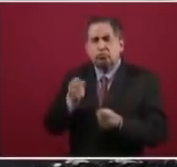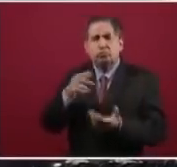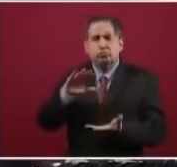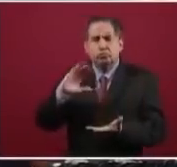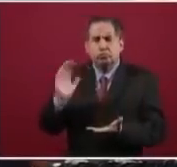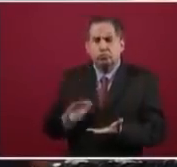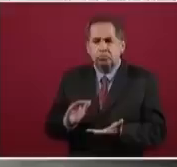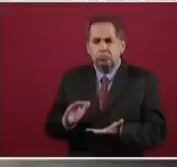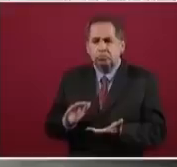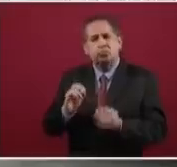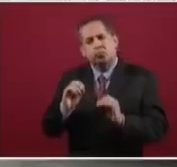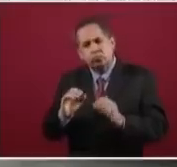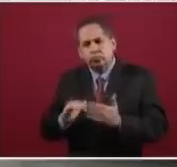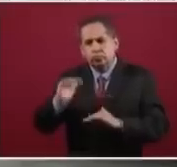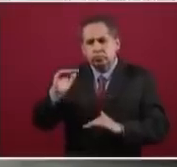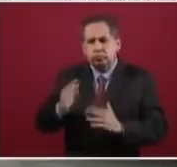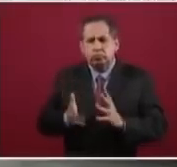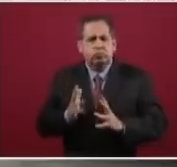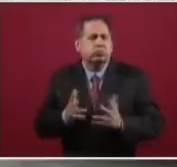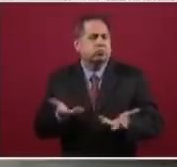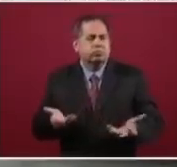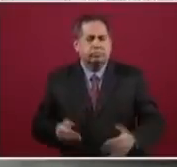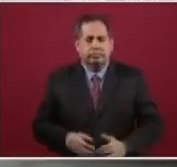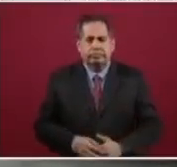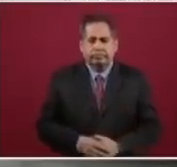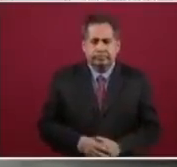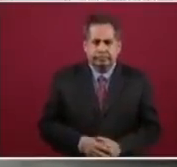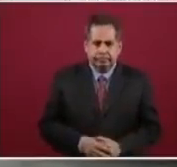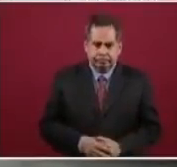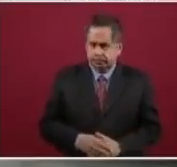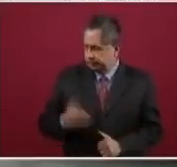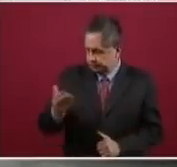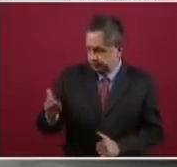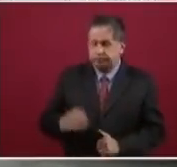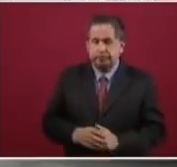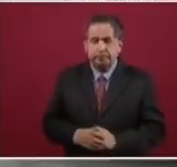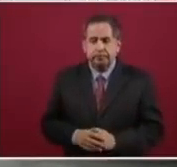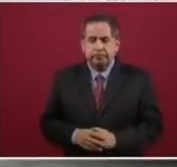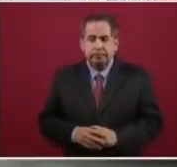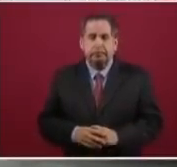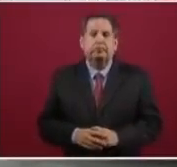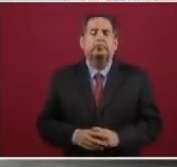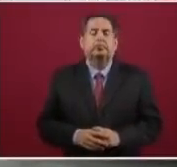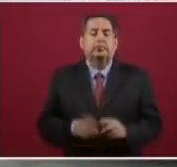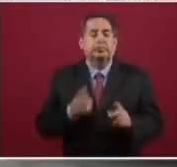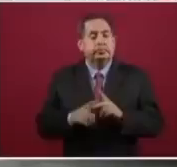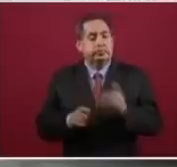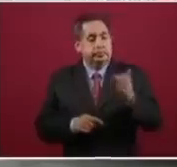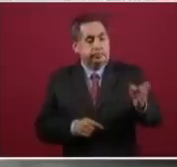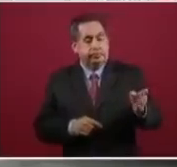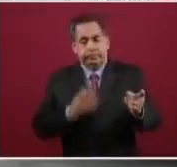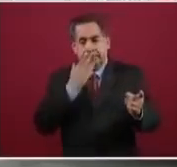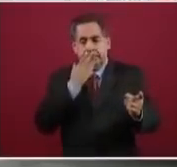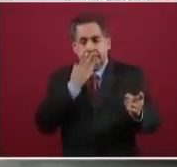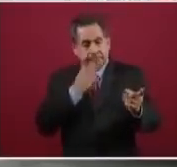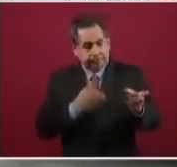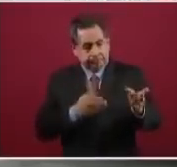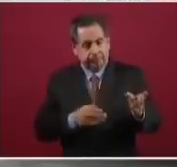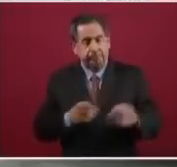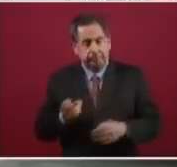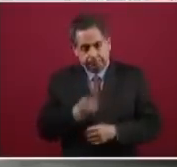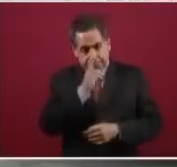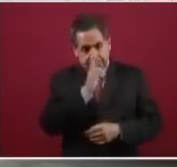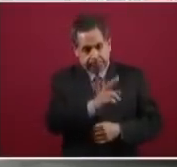incrementa gracias muy bien empiezo con la pregunta de esa hora